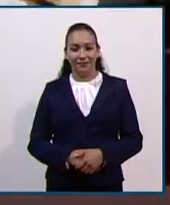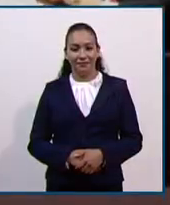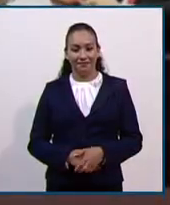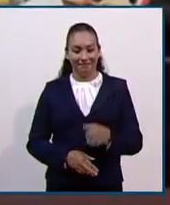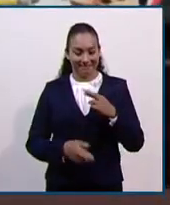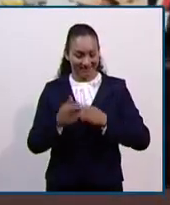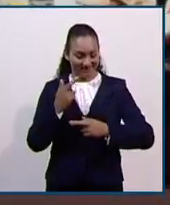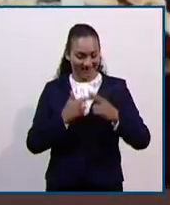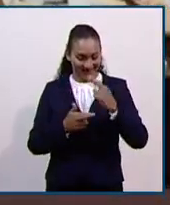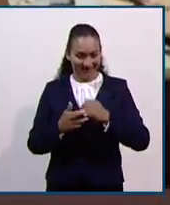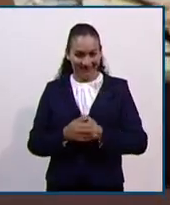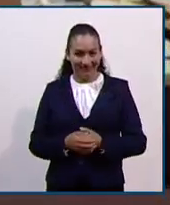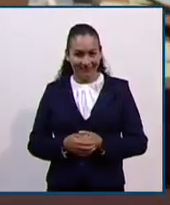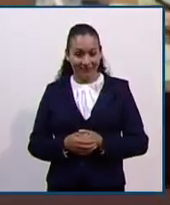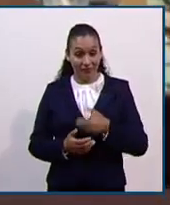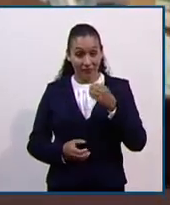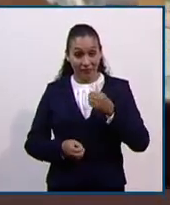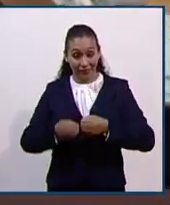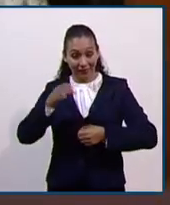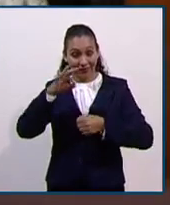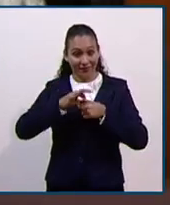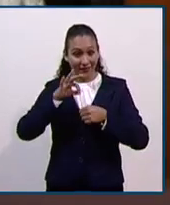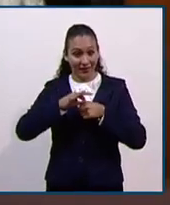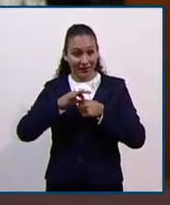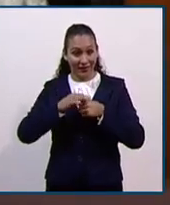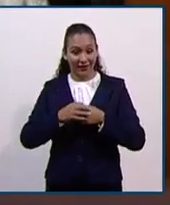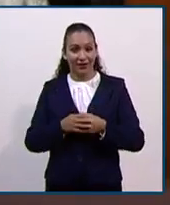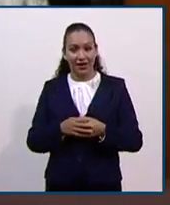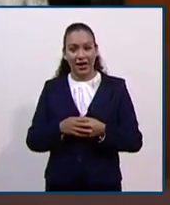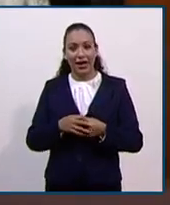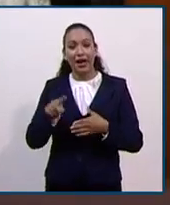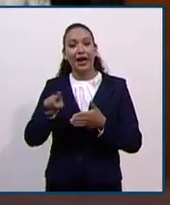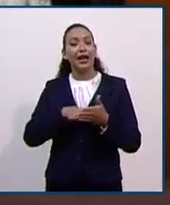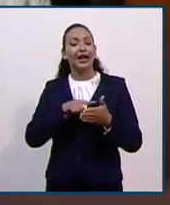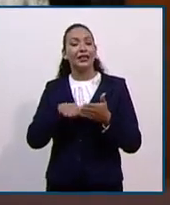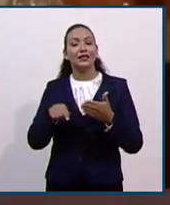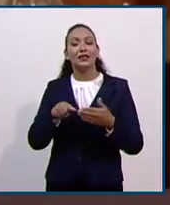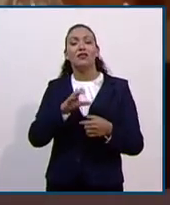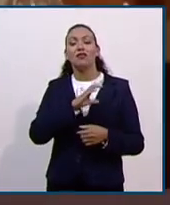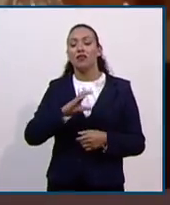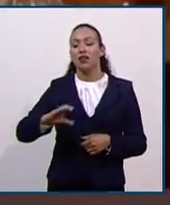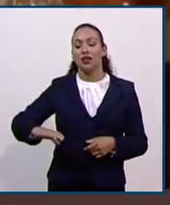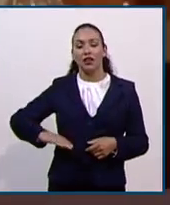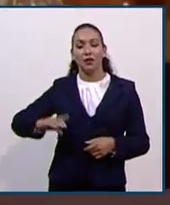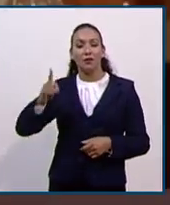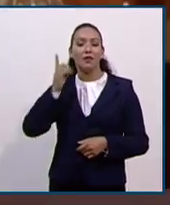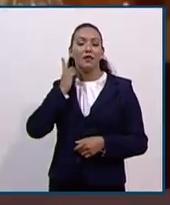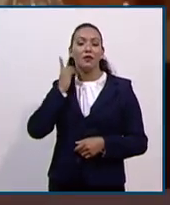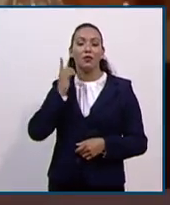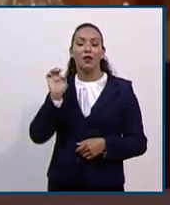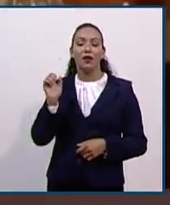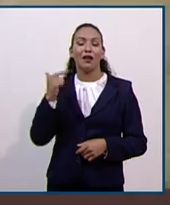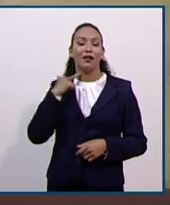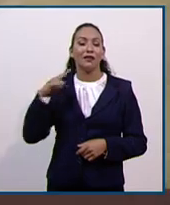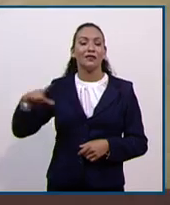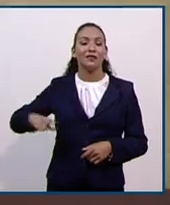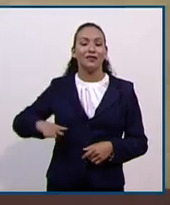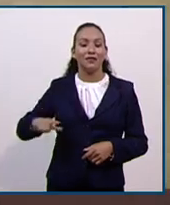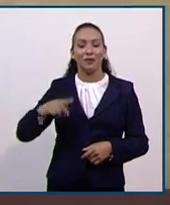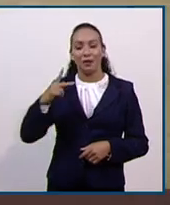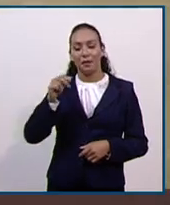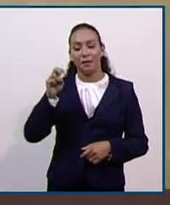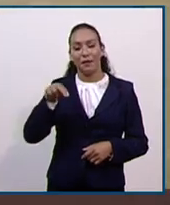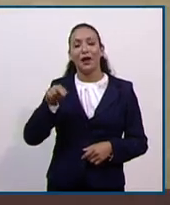Más adelante, el Tribunal Electoral canceló la candidatura a diputado federal del exgobernador panista